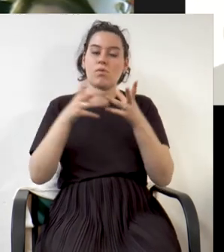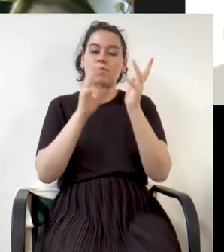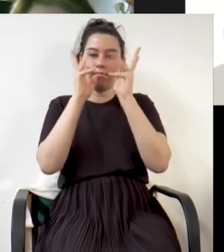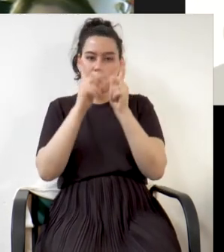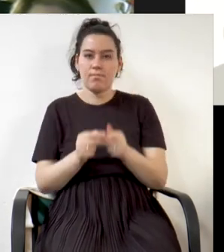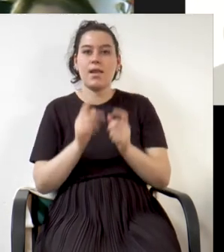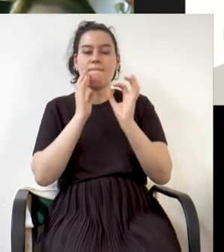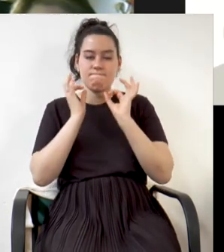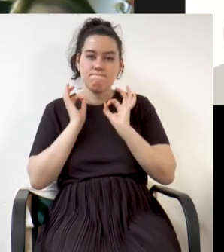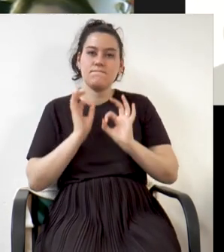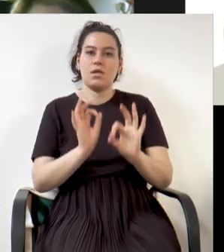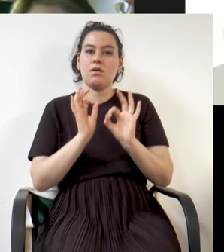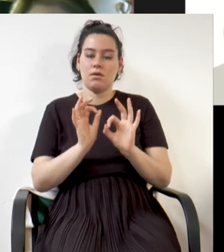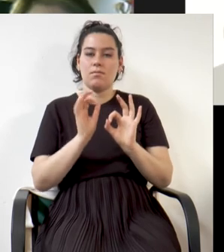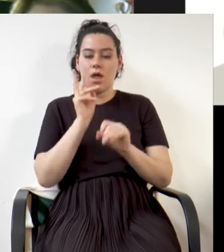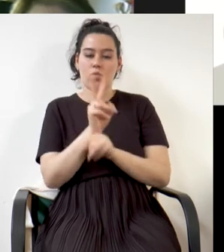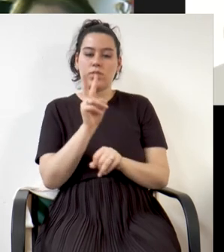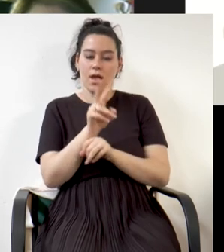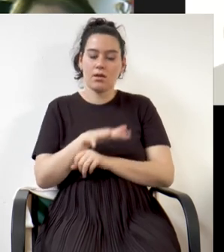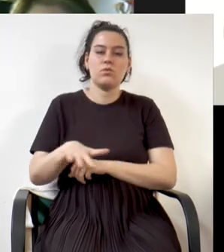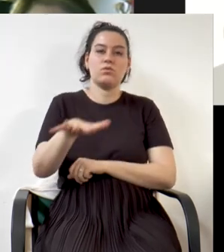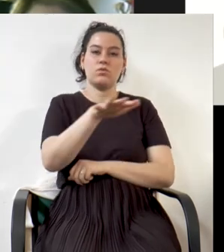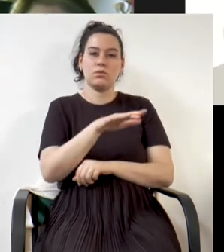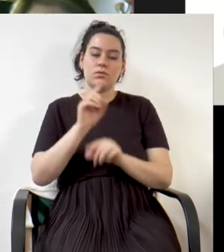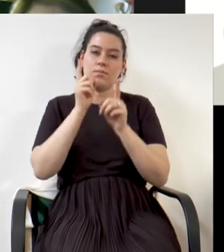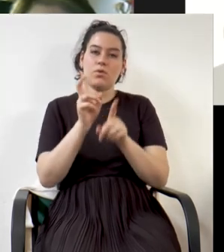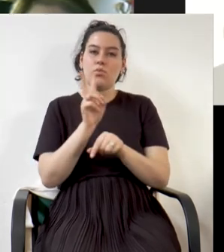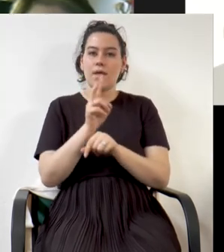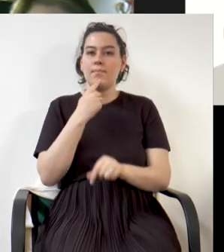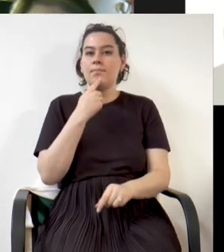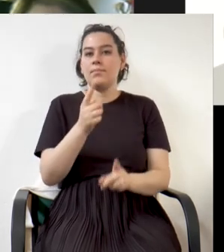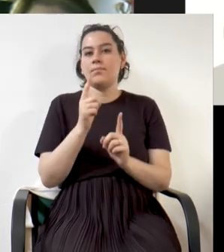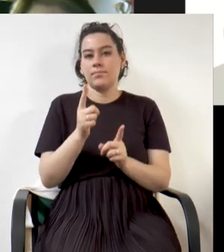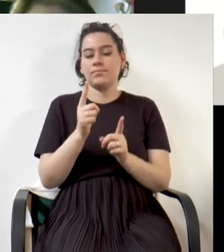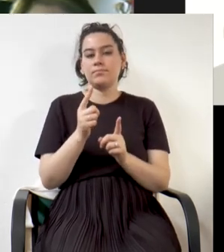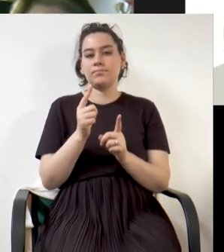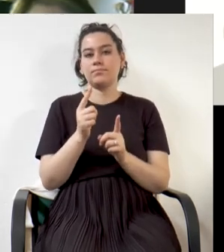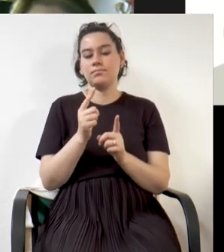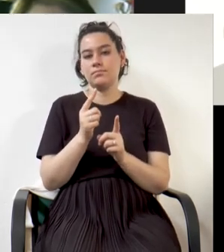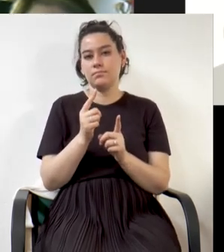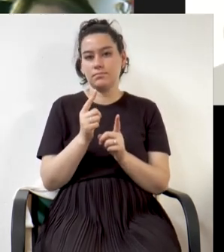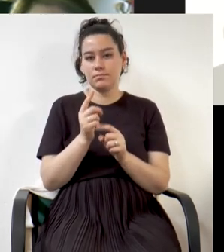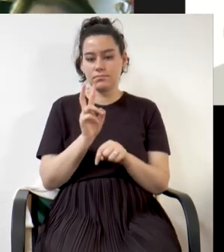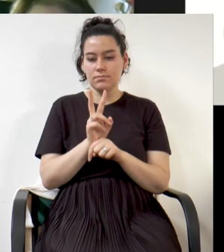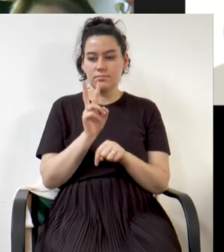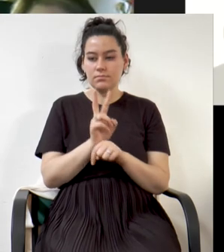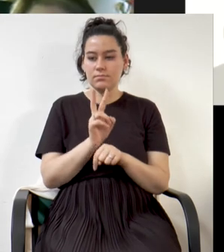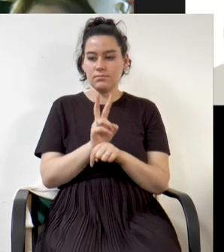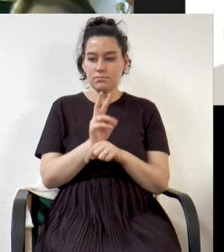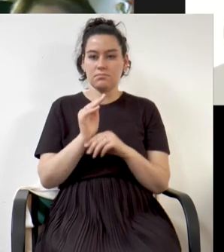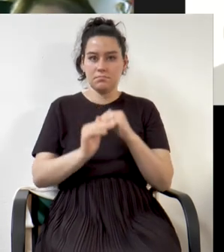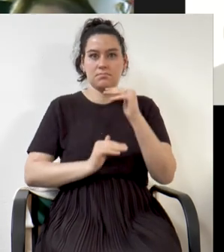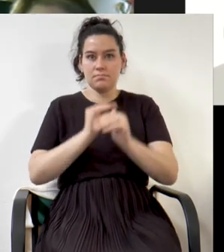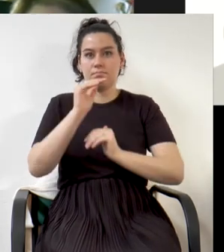cuidar lo que tenemos y para, de alguna manera, como siempre dice alguno de nuestros profesores, hacer que esas plantitas sigan